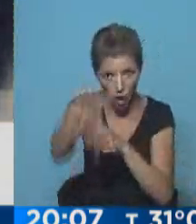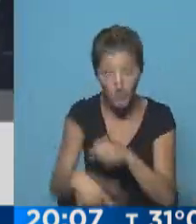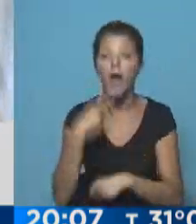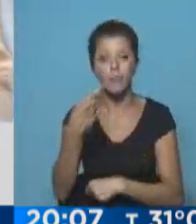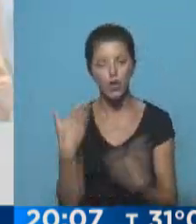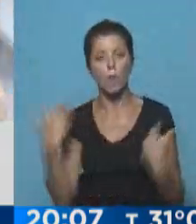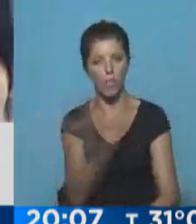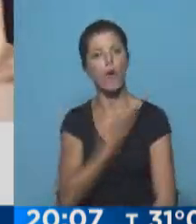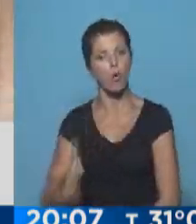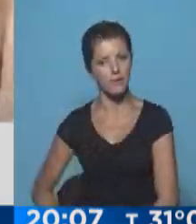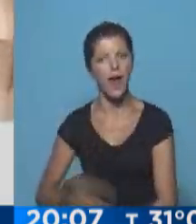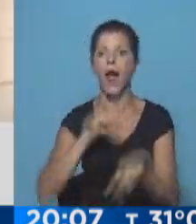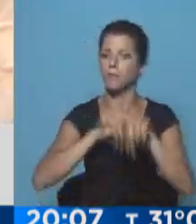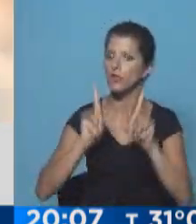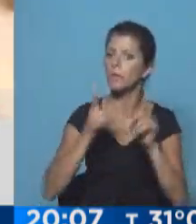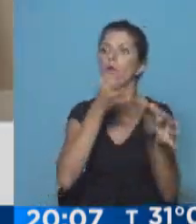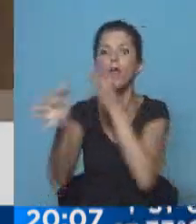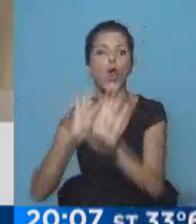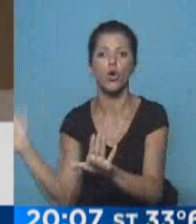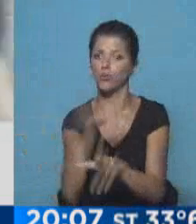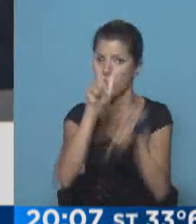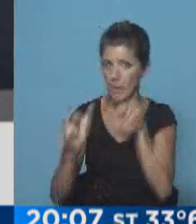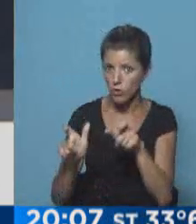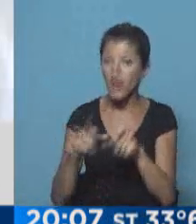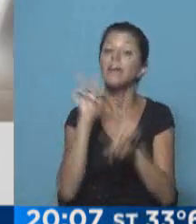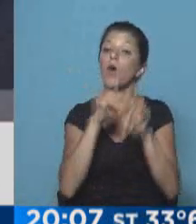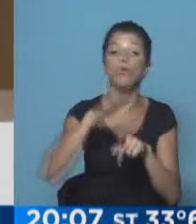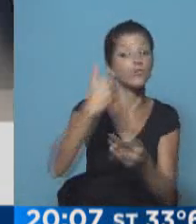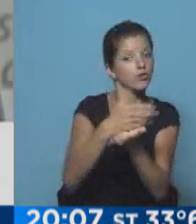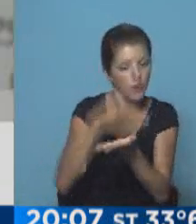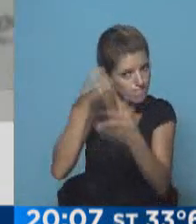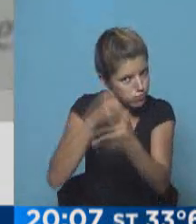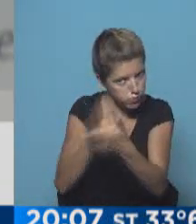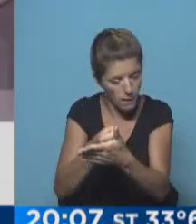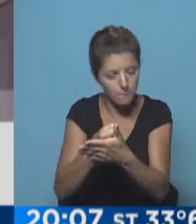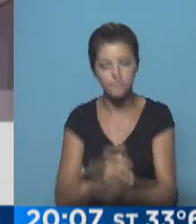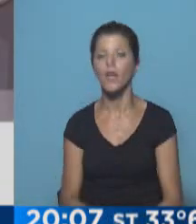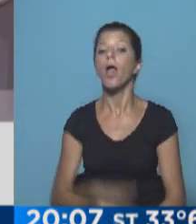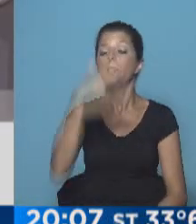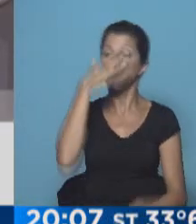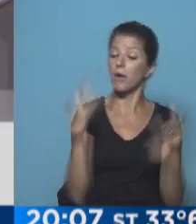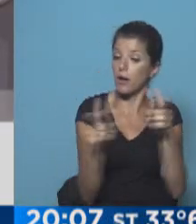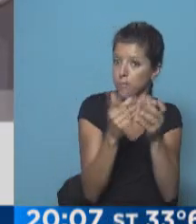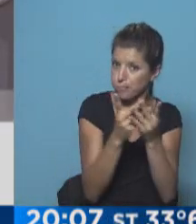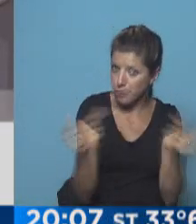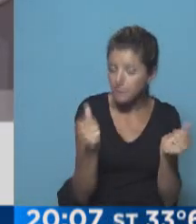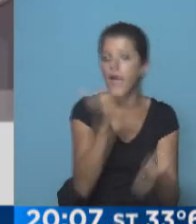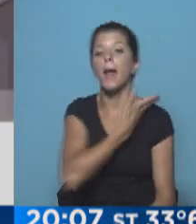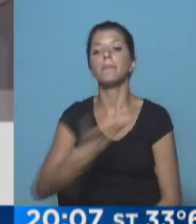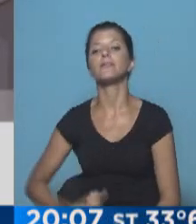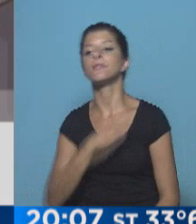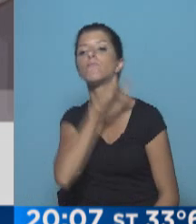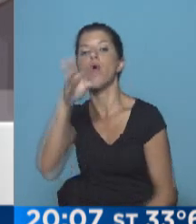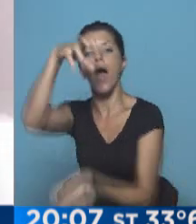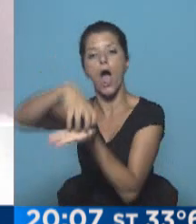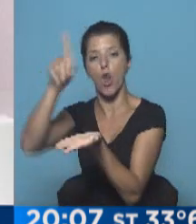con todos y dando las batallas donde hay que darlas. Tras su encuentro con Vidal, el presidente recorrió el Hospital General de